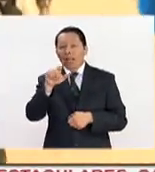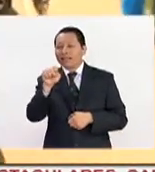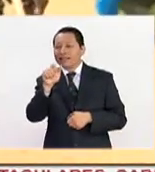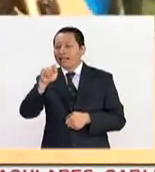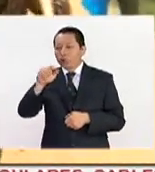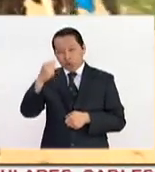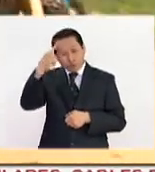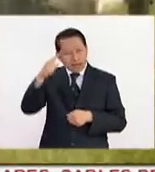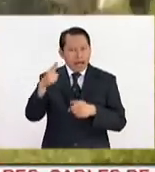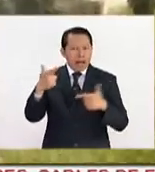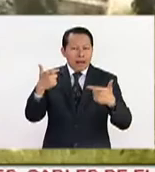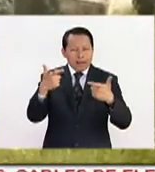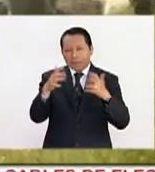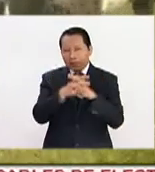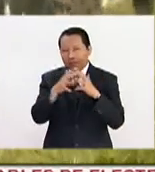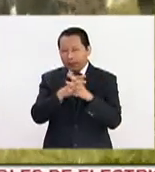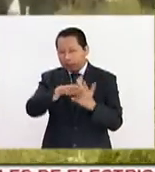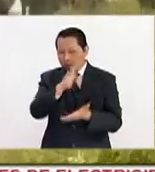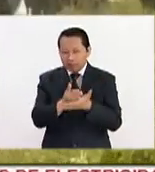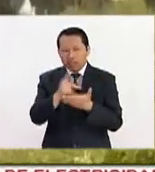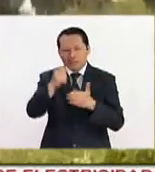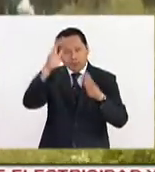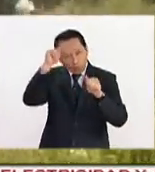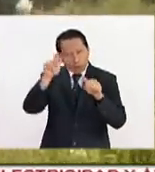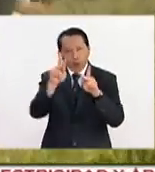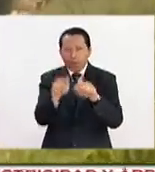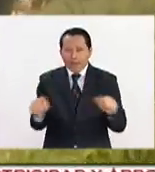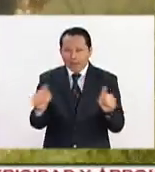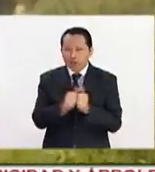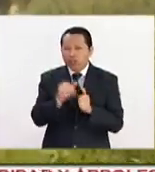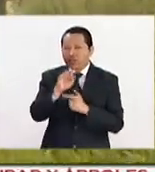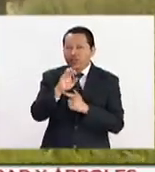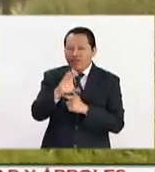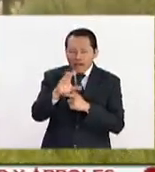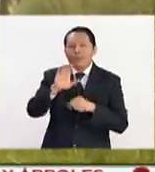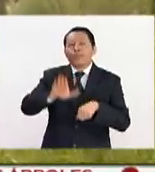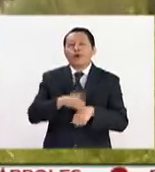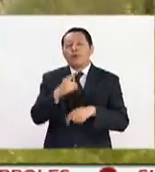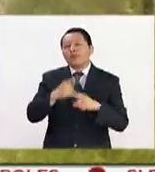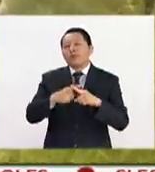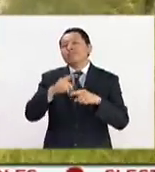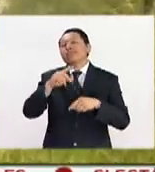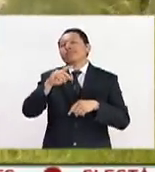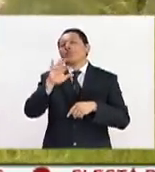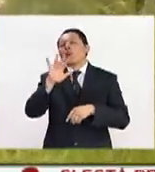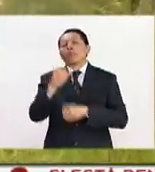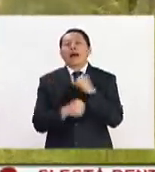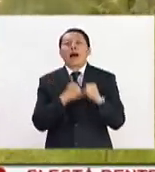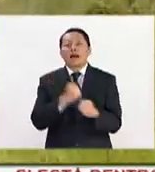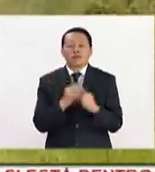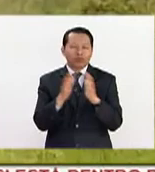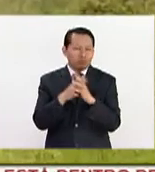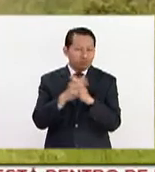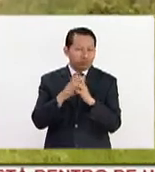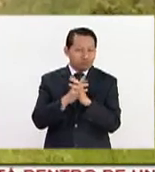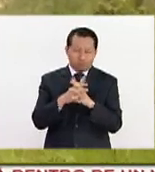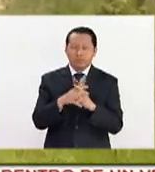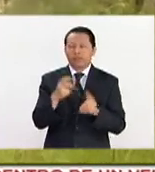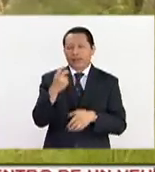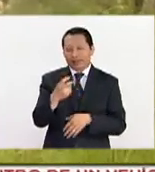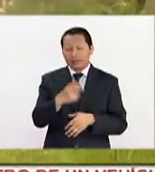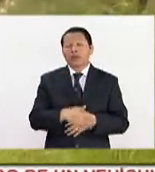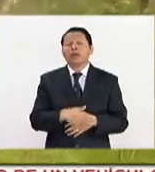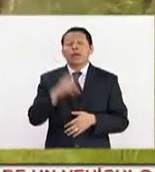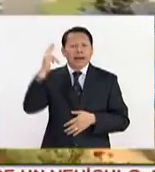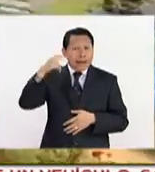armado, haciendo referencia, por supuesto, al acuerdo de paz que se firmó con las FARC luego de más de medio siglo de violencia en ese país sudamericano.